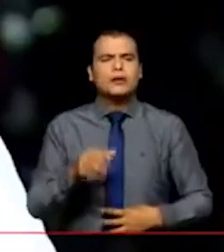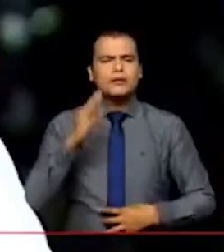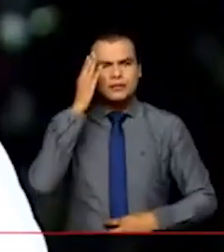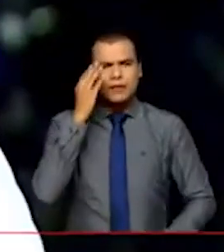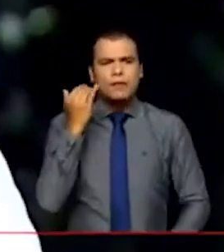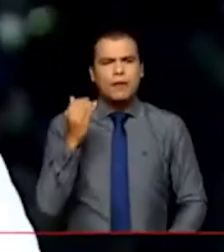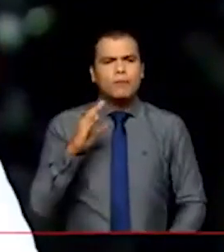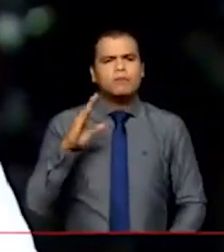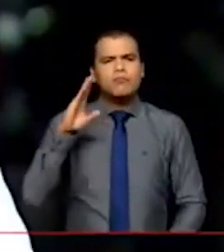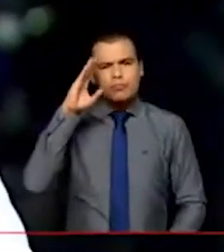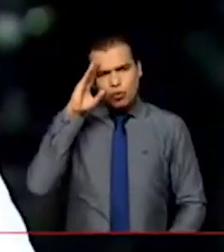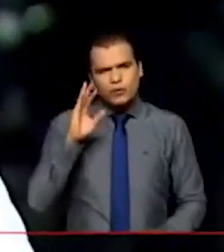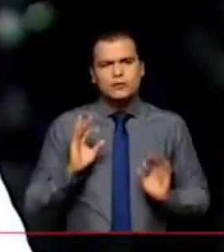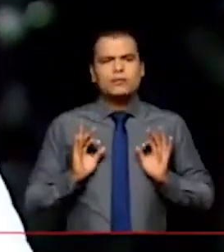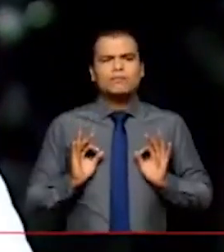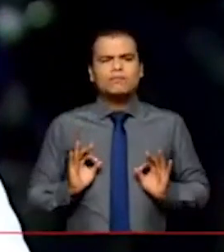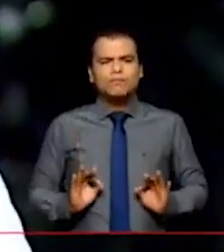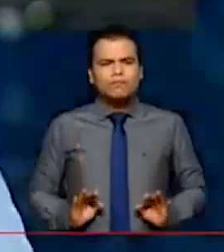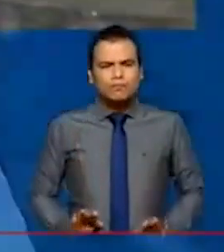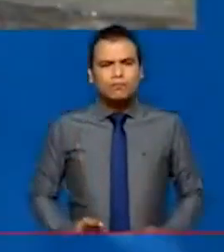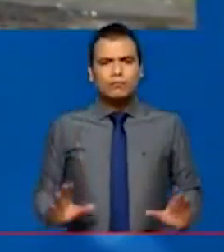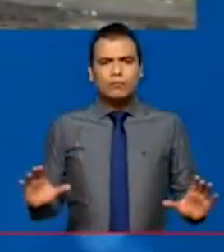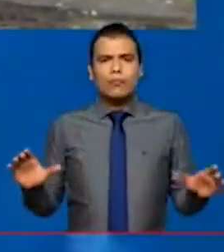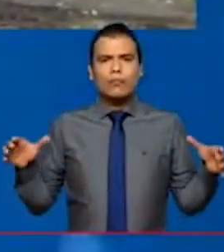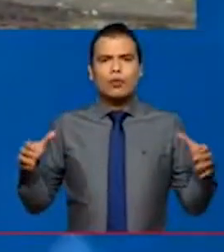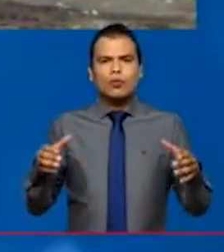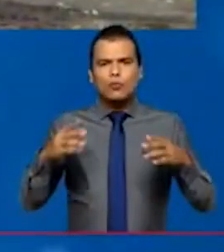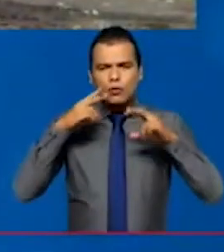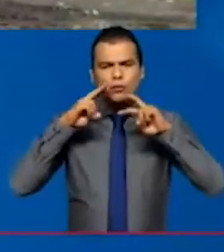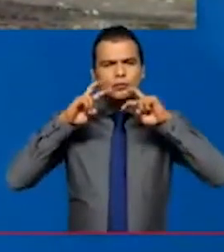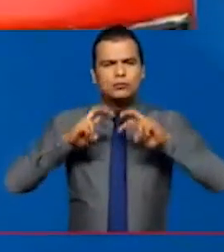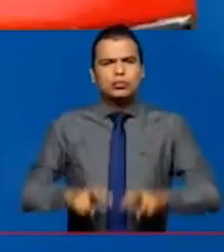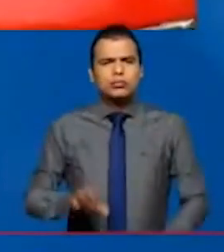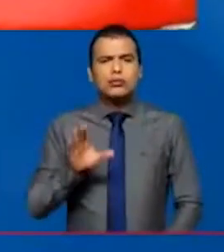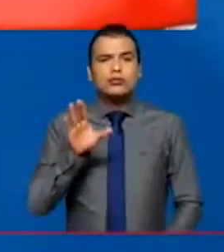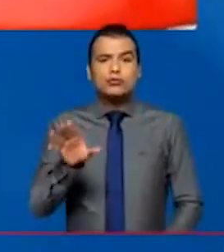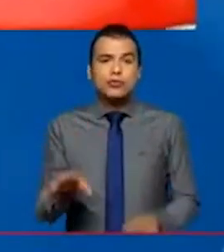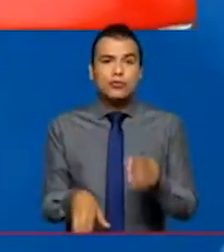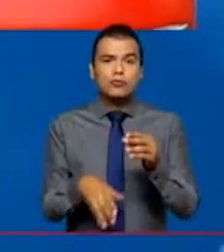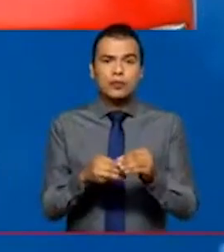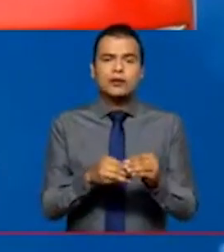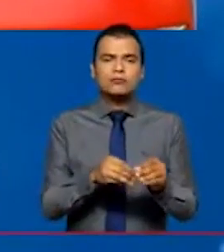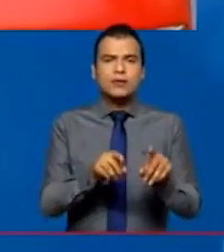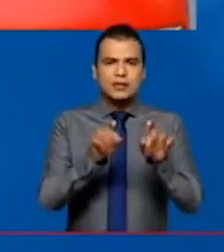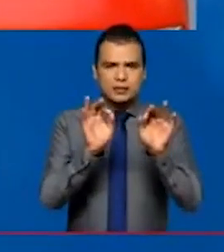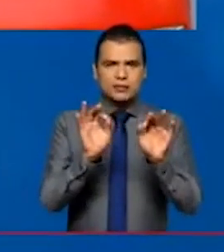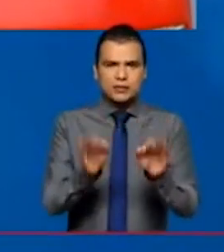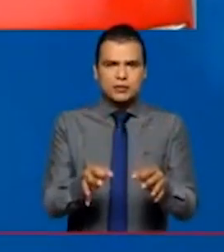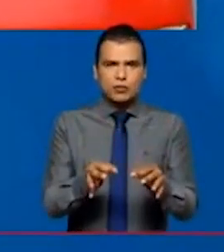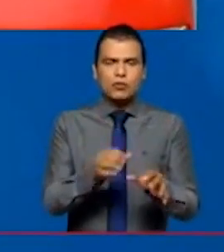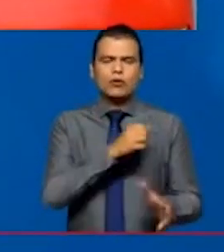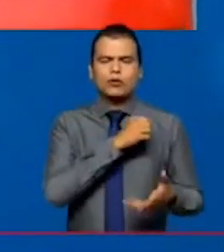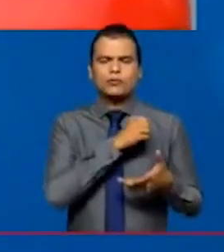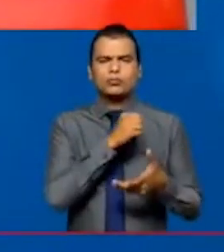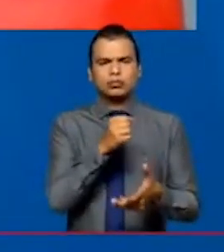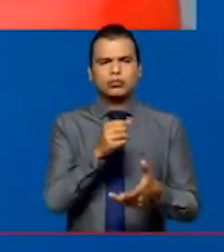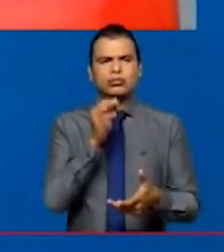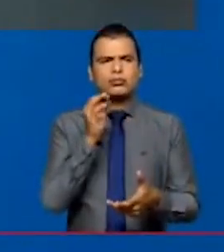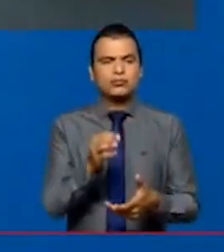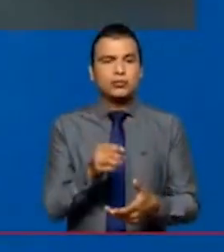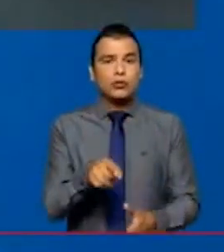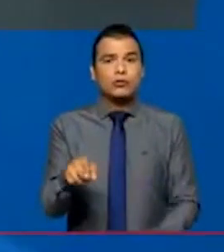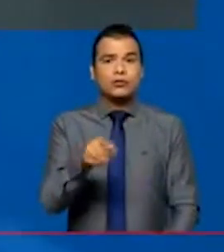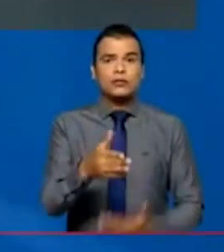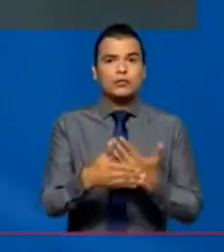policía, Ejército Nacional, un componente de investigación. Asimismo, recordar la bolsa de recompensas que se ha dispuesto de